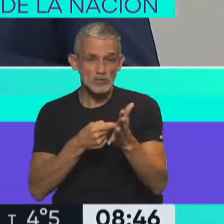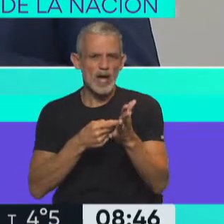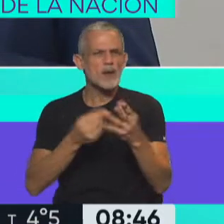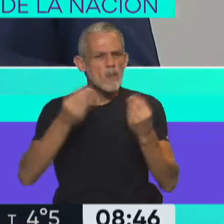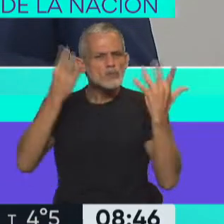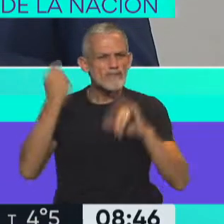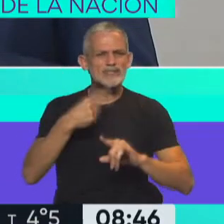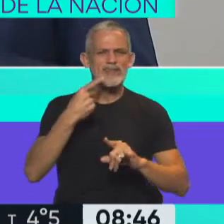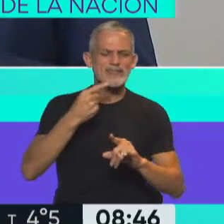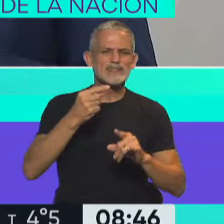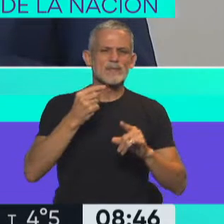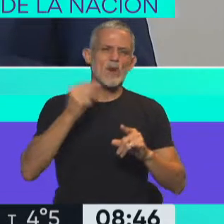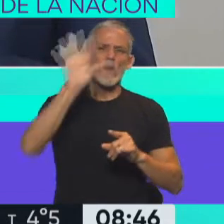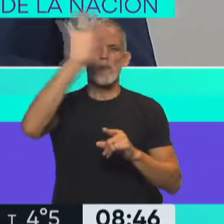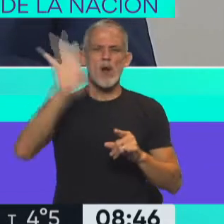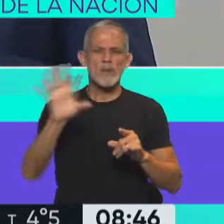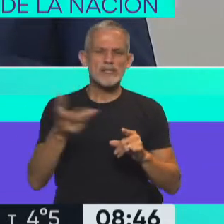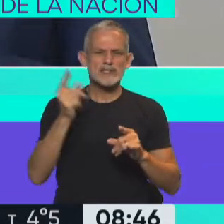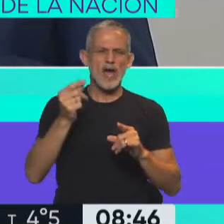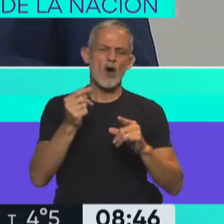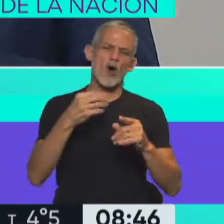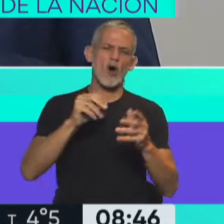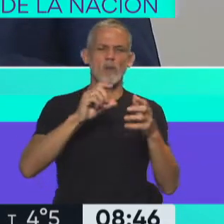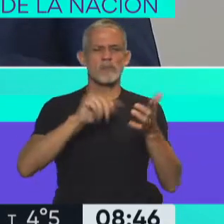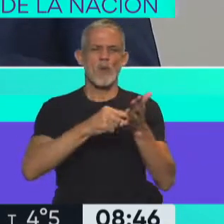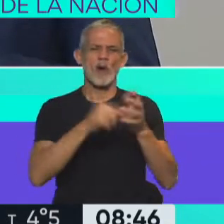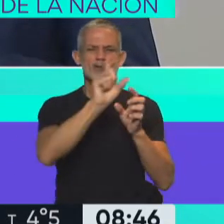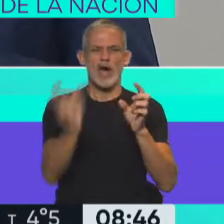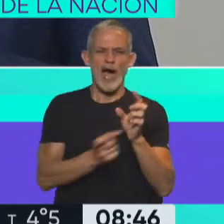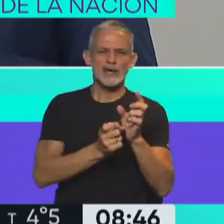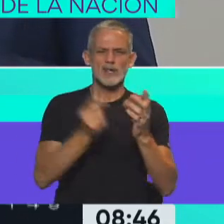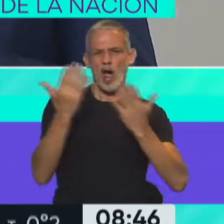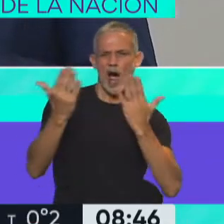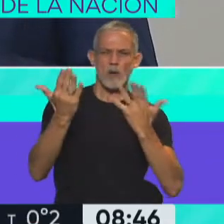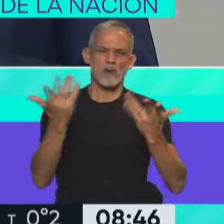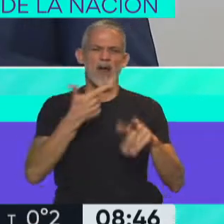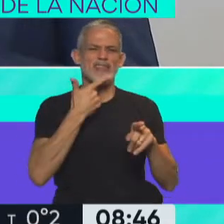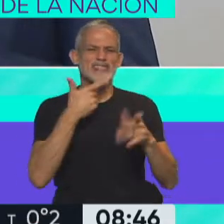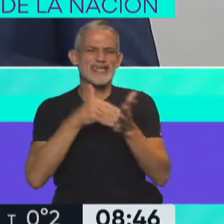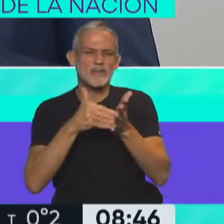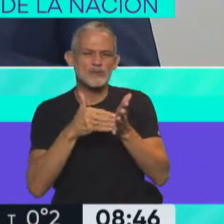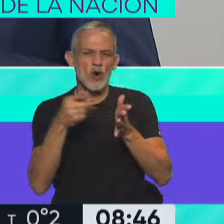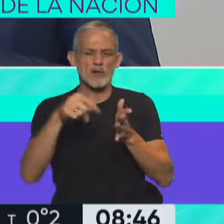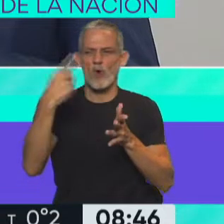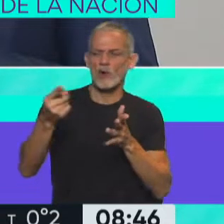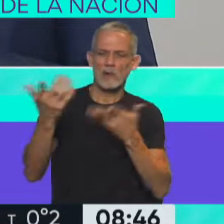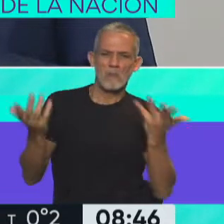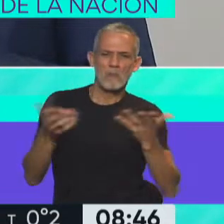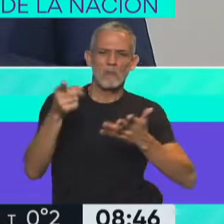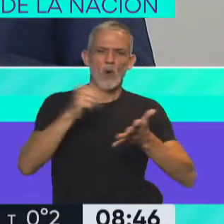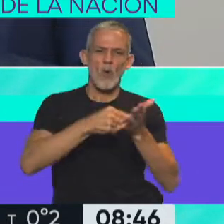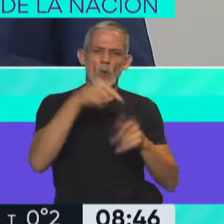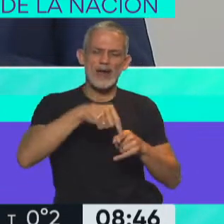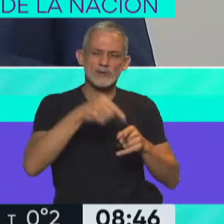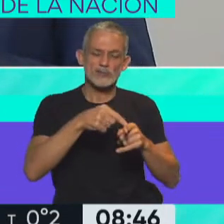habla del interior y del conurbano como si fueran comparables, o de la provincia con la ciudad de Buenos Aires, 17 millones de habitantes, con la ciudad